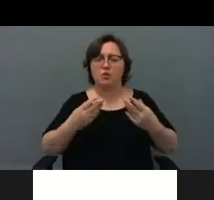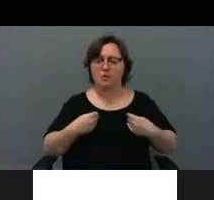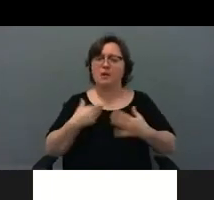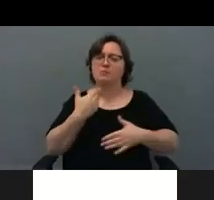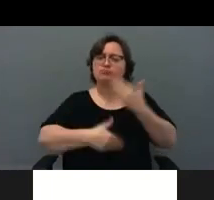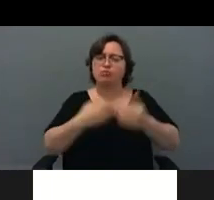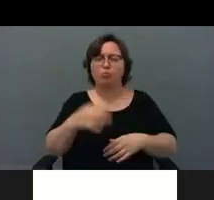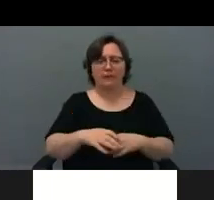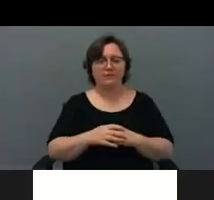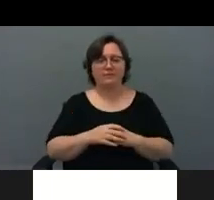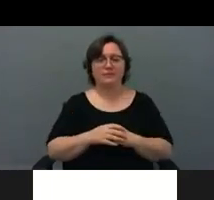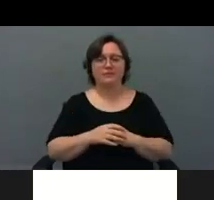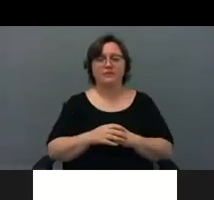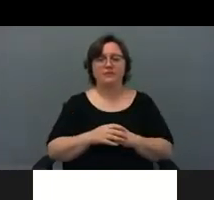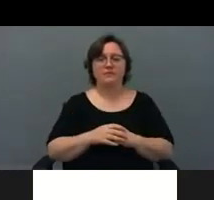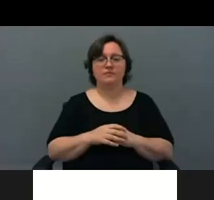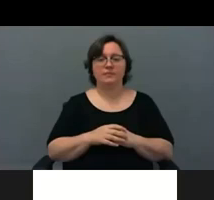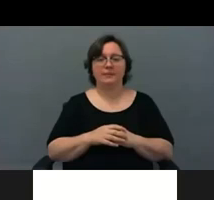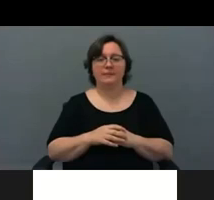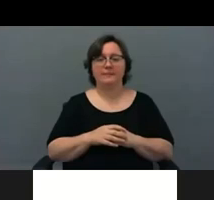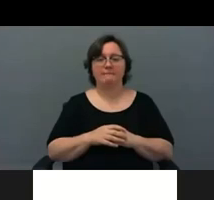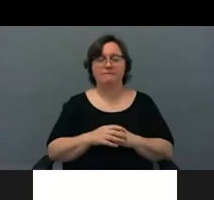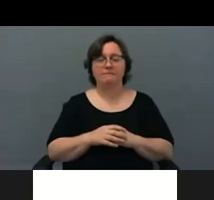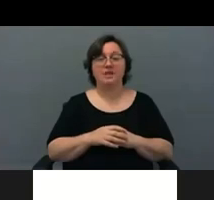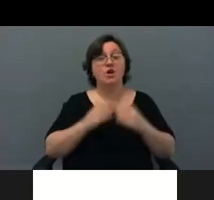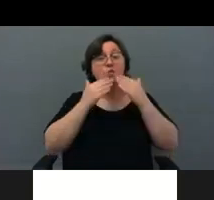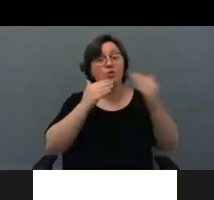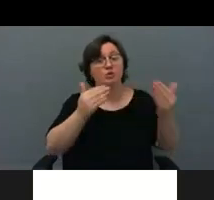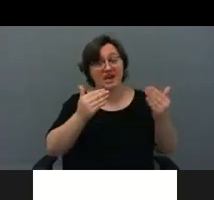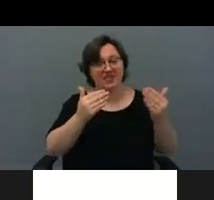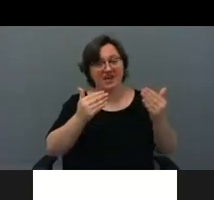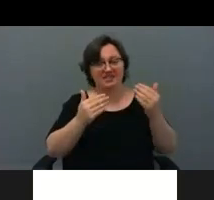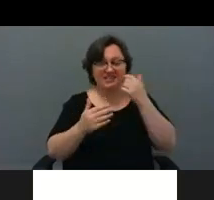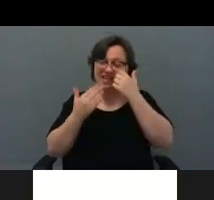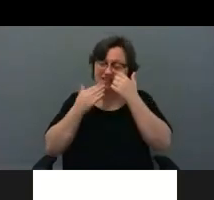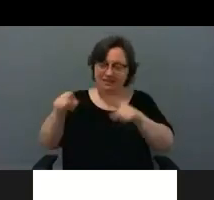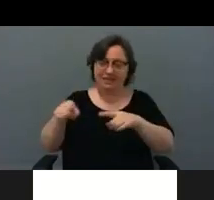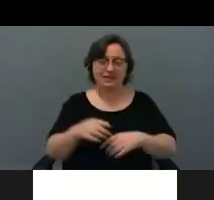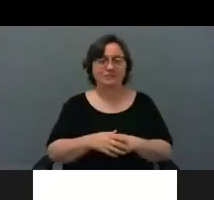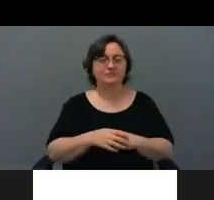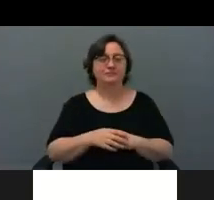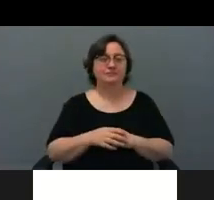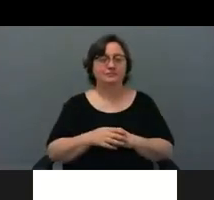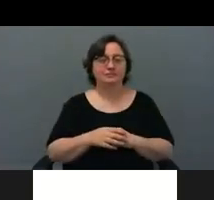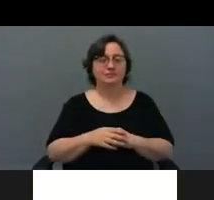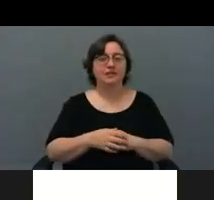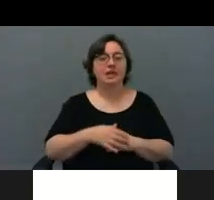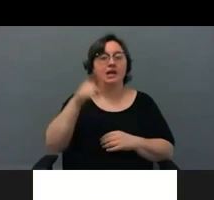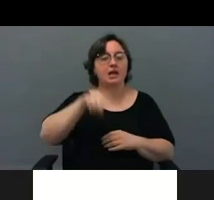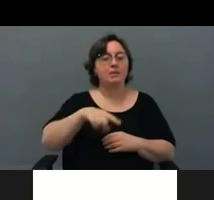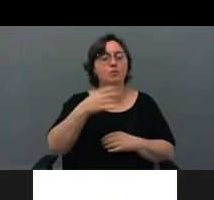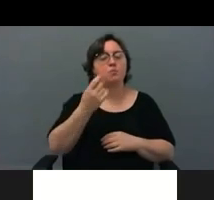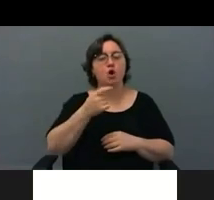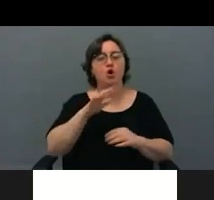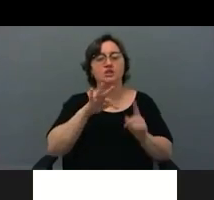Vale. Vale, Manolo, pues muchísimas gracias. Y una de las cosas que hay que también reivindicar en